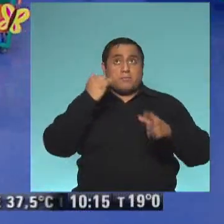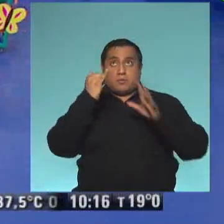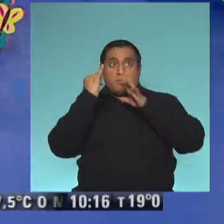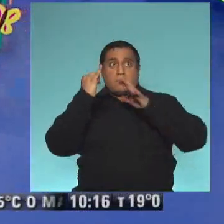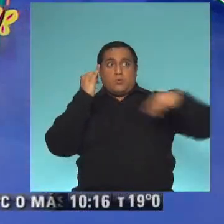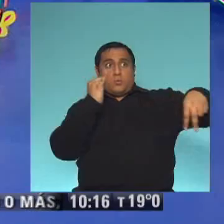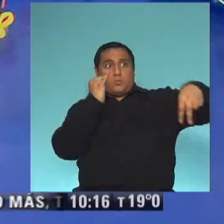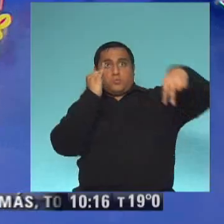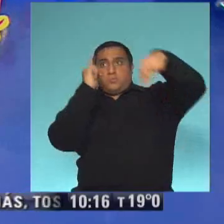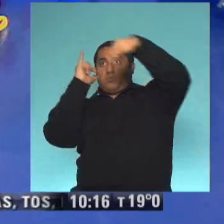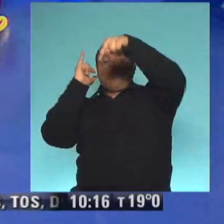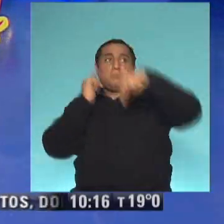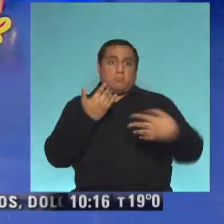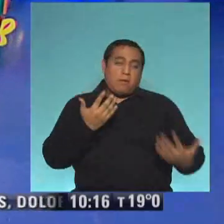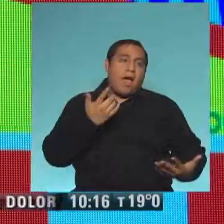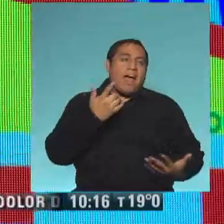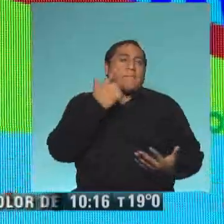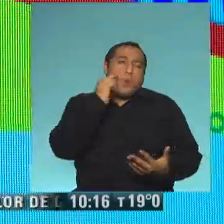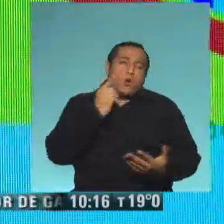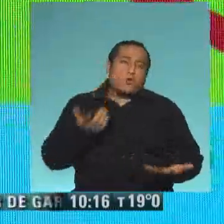Por favor, algo.